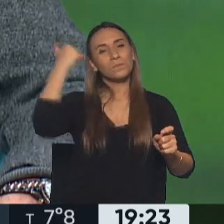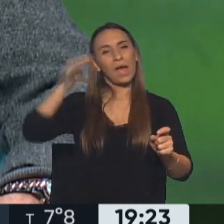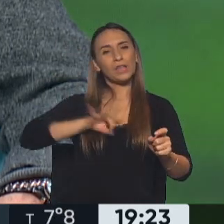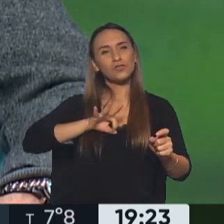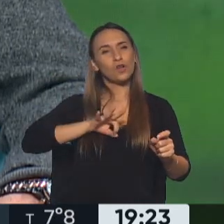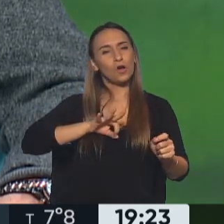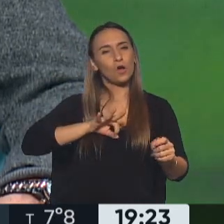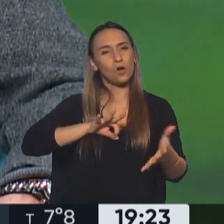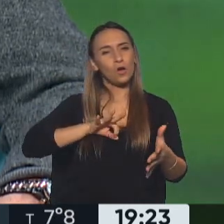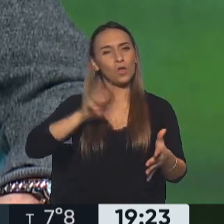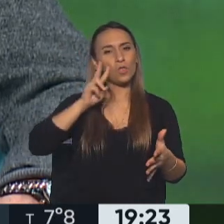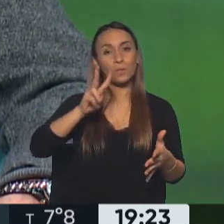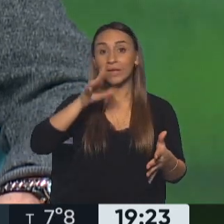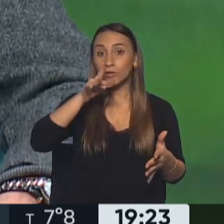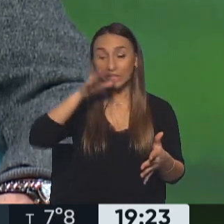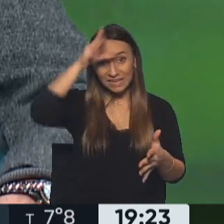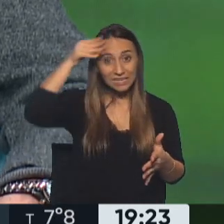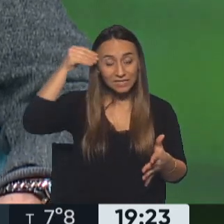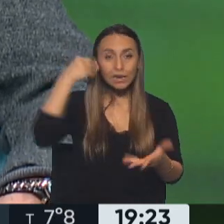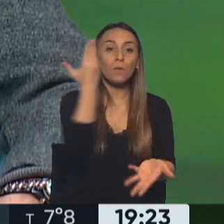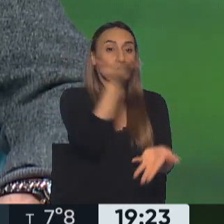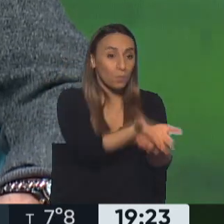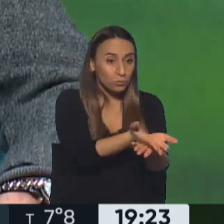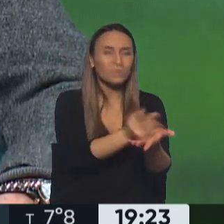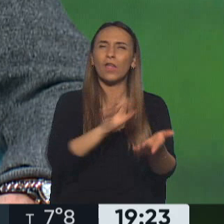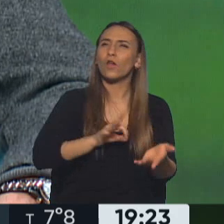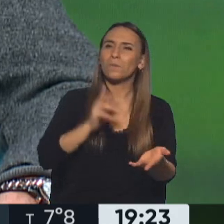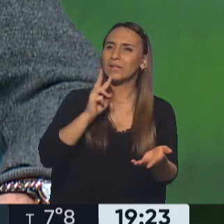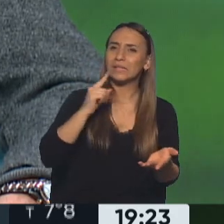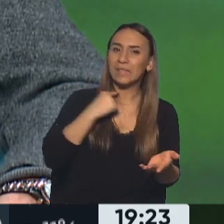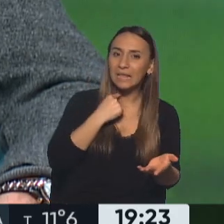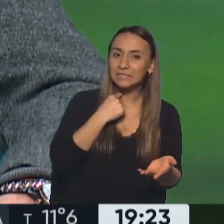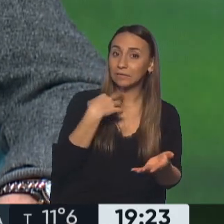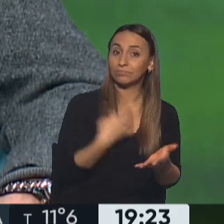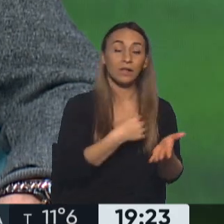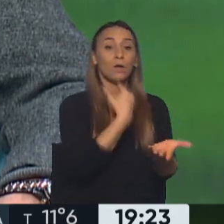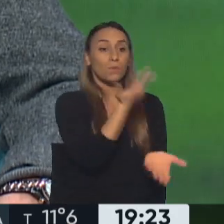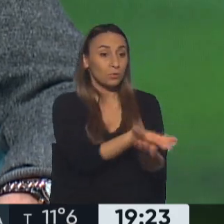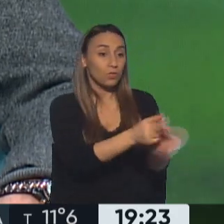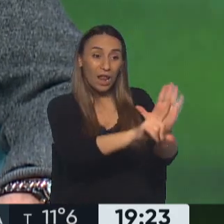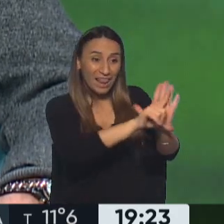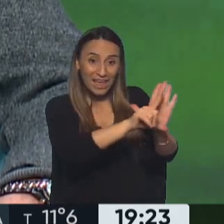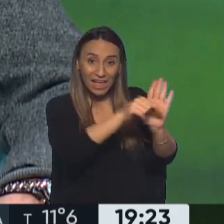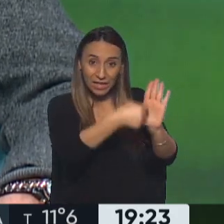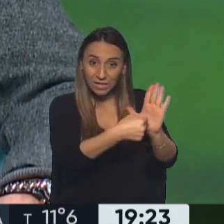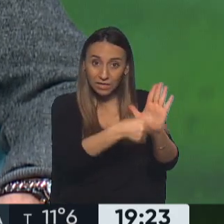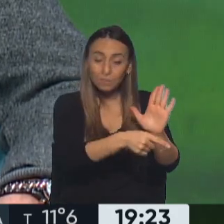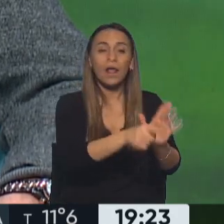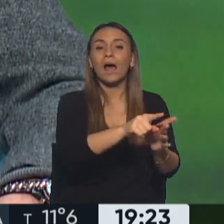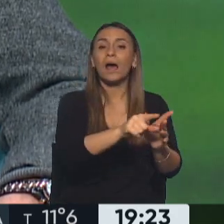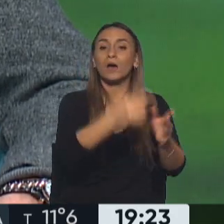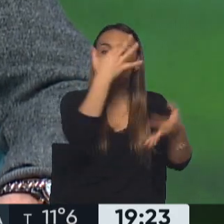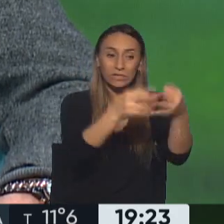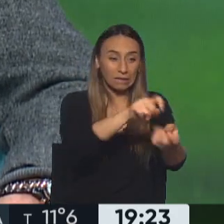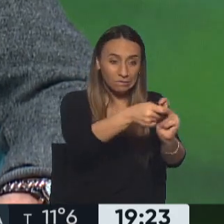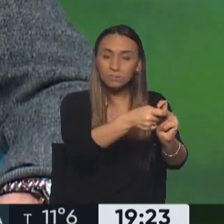año 2014 13 y la mayoría de ellas